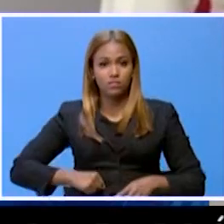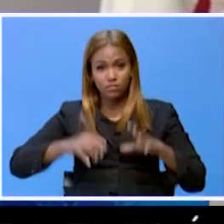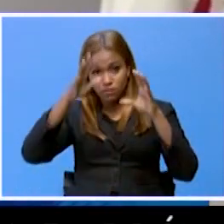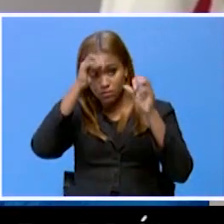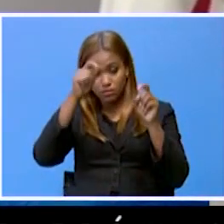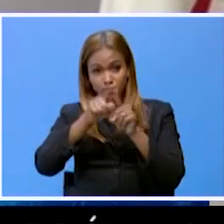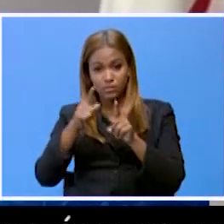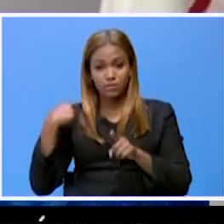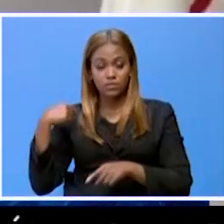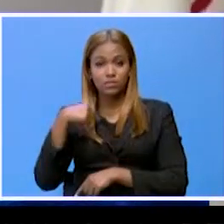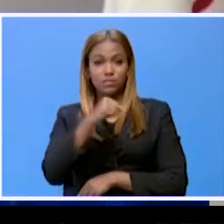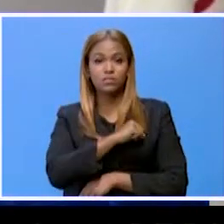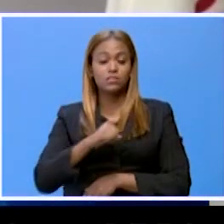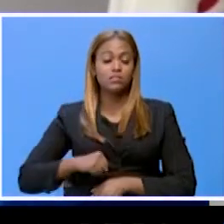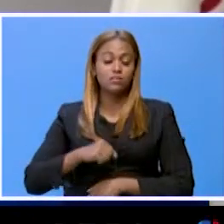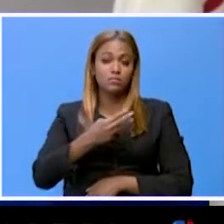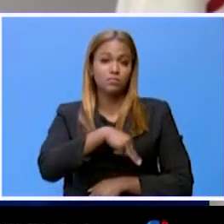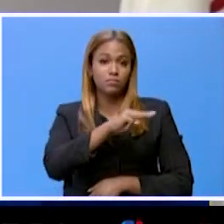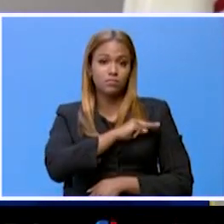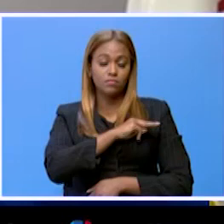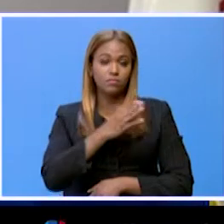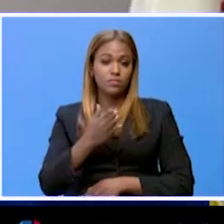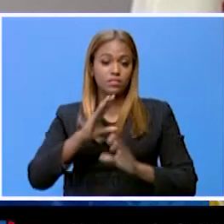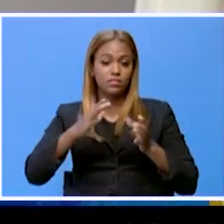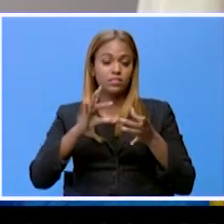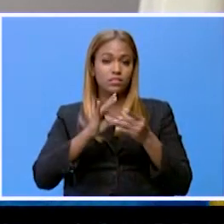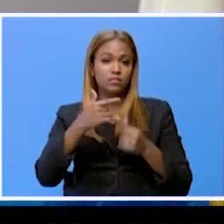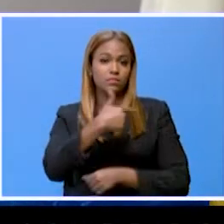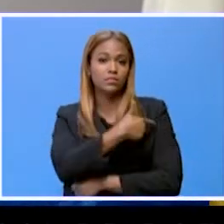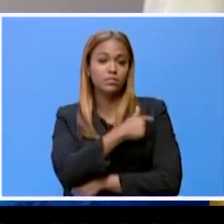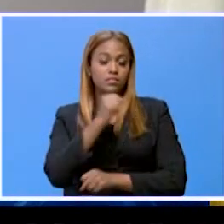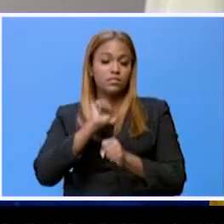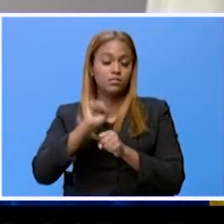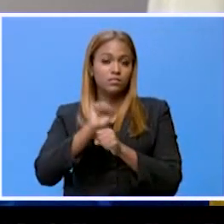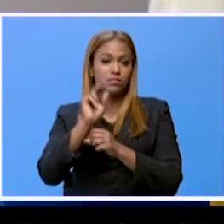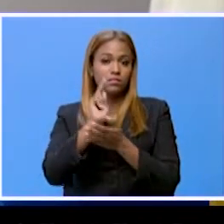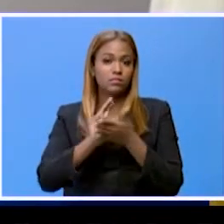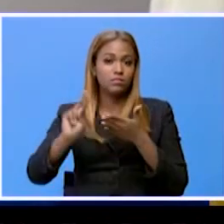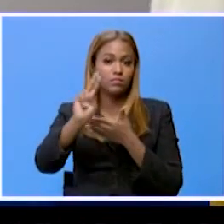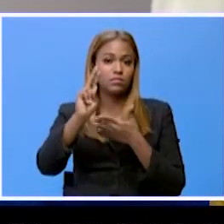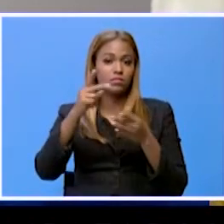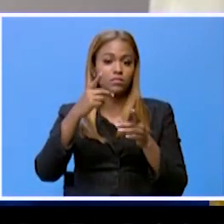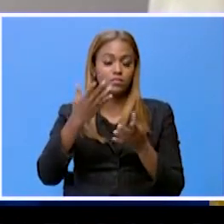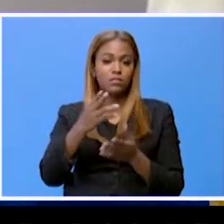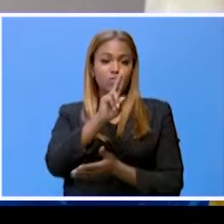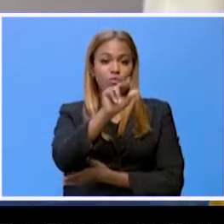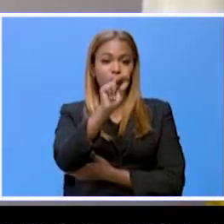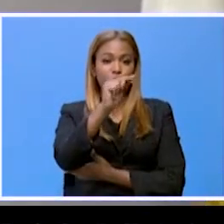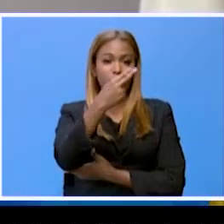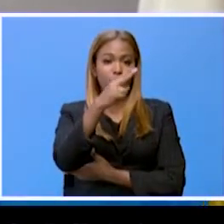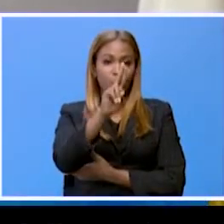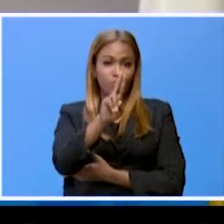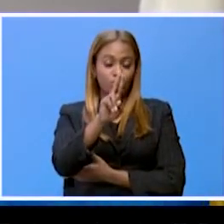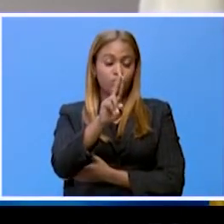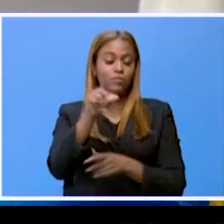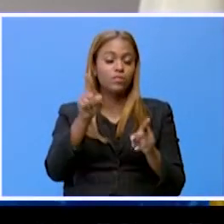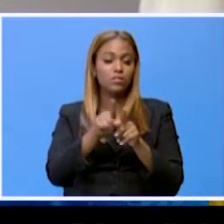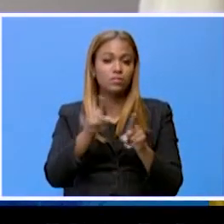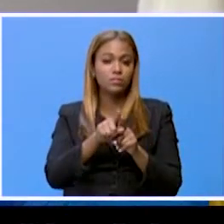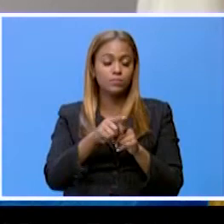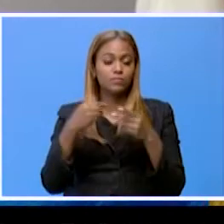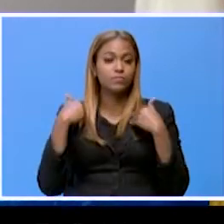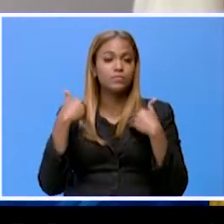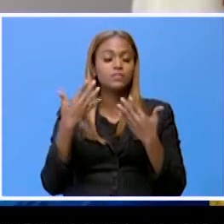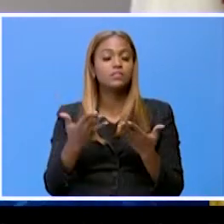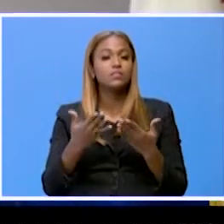nuestro señor ministro. El centro de vacunación que opera en la Universidad Pedro Enrique Ureña, el de la UNFU, va a estar trabajando en